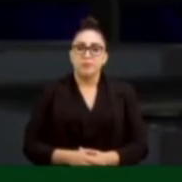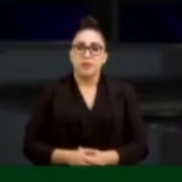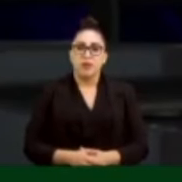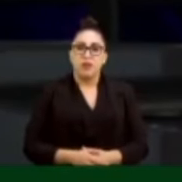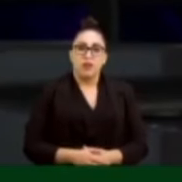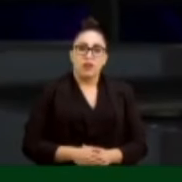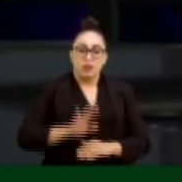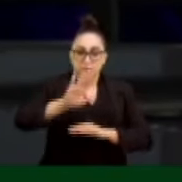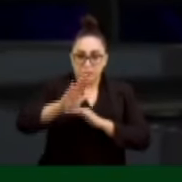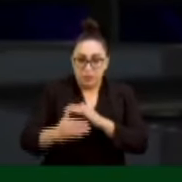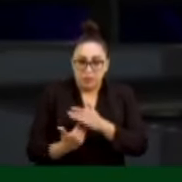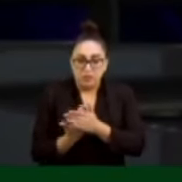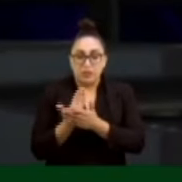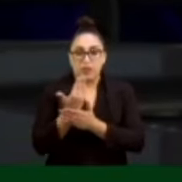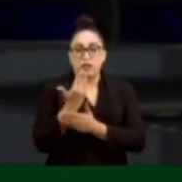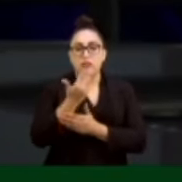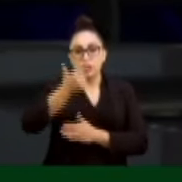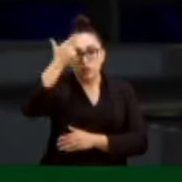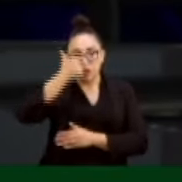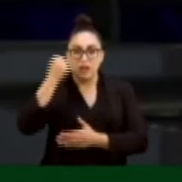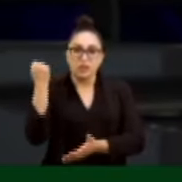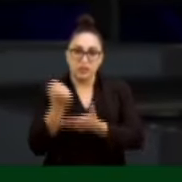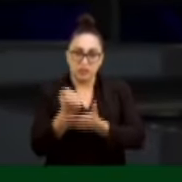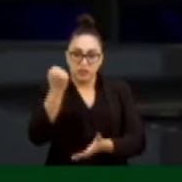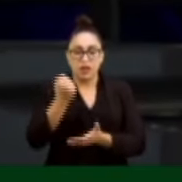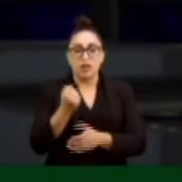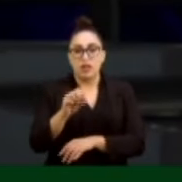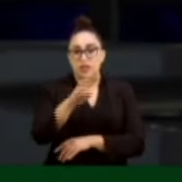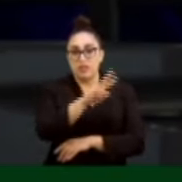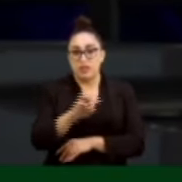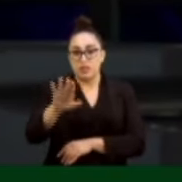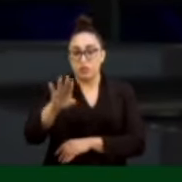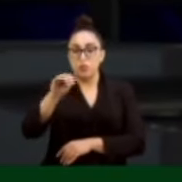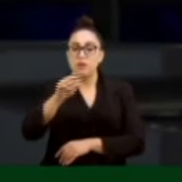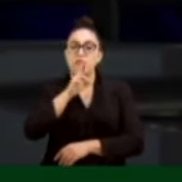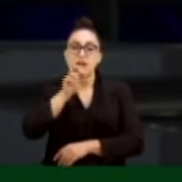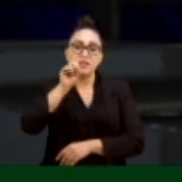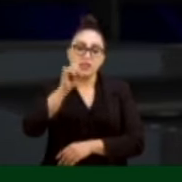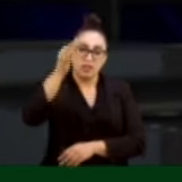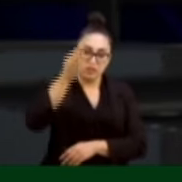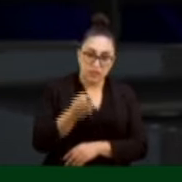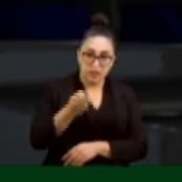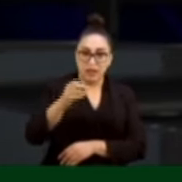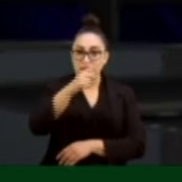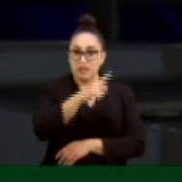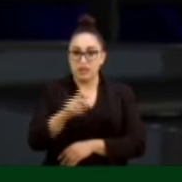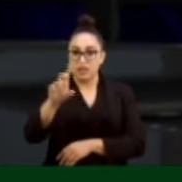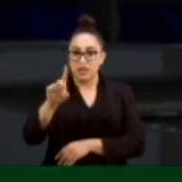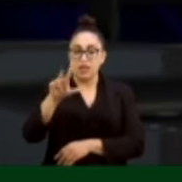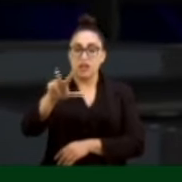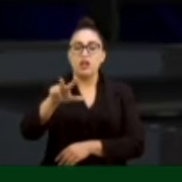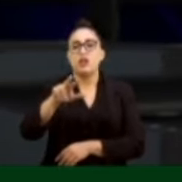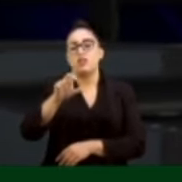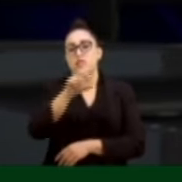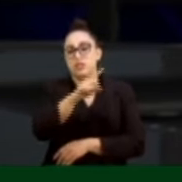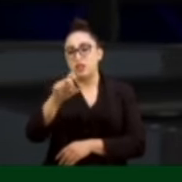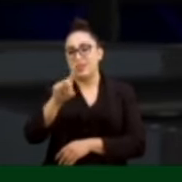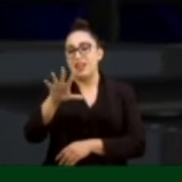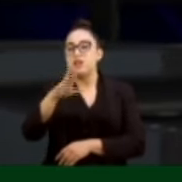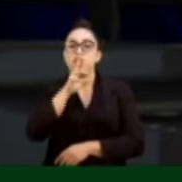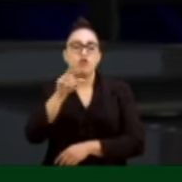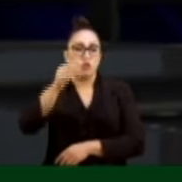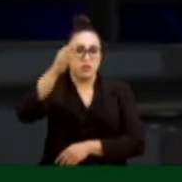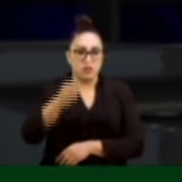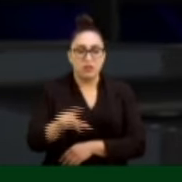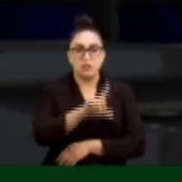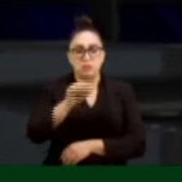Fue en la madrugada que el dictamen se aprobó en lo general con 359 votos a favor y 135 en contra, por lo que se